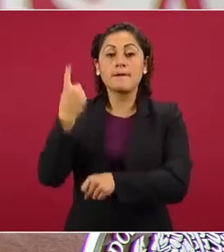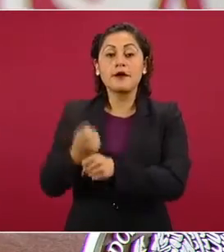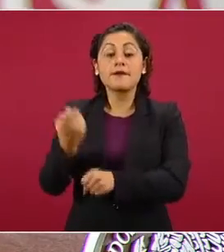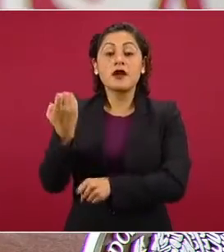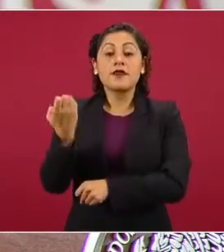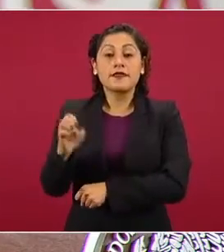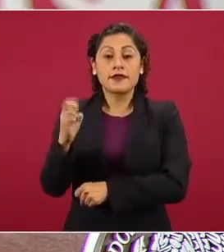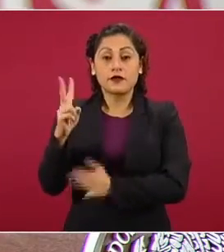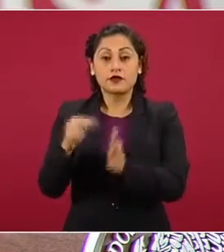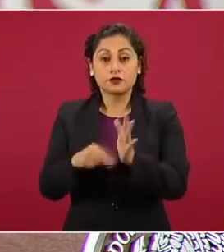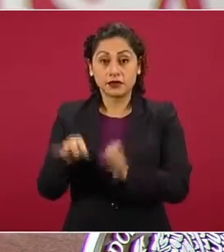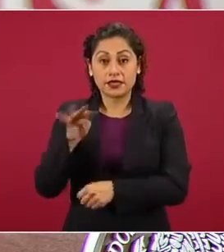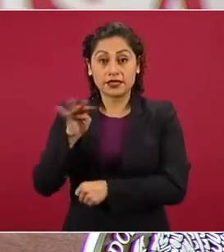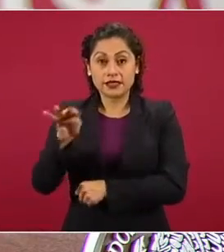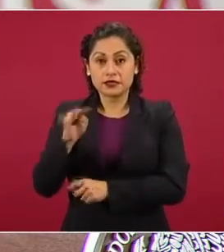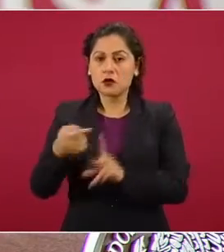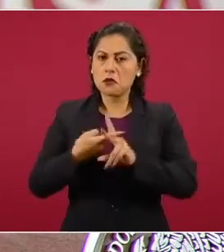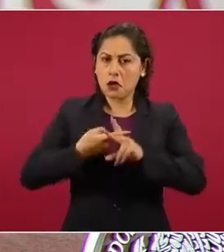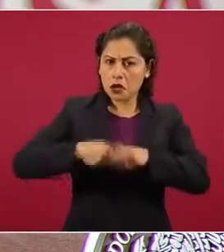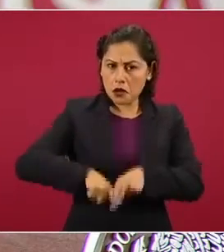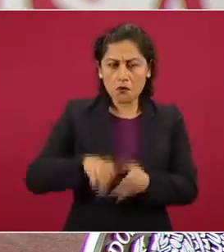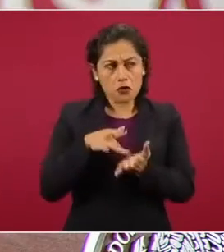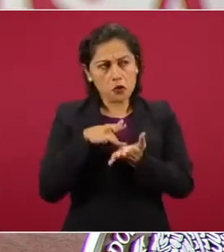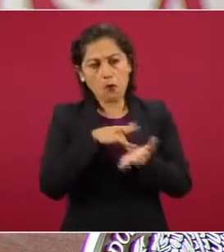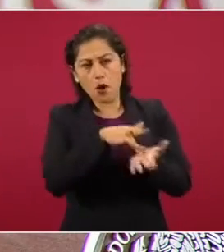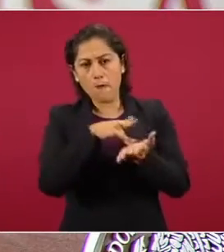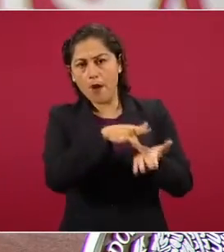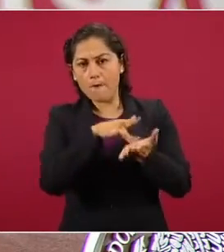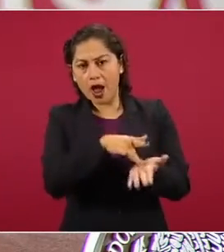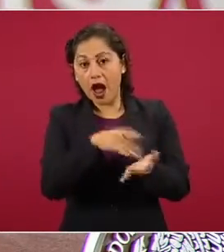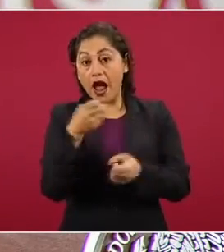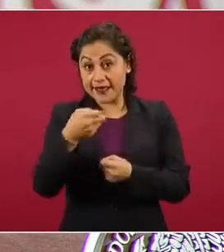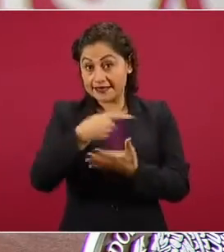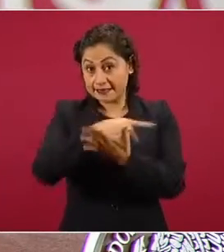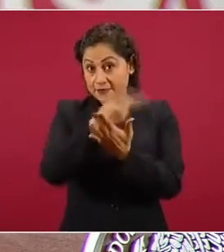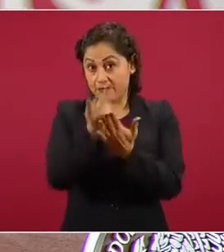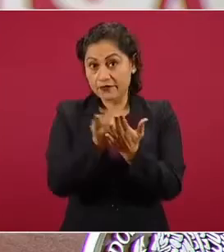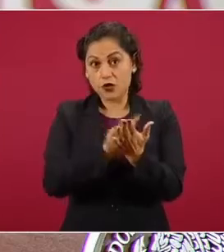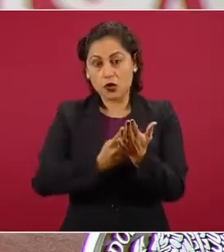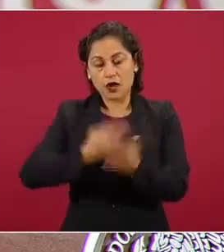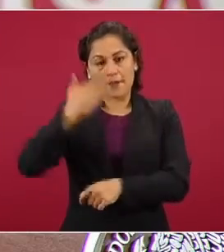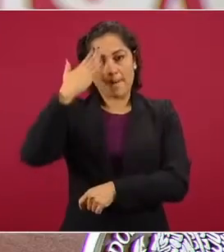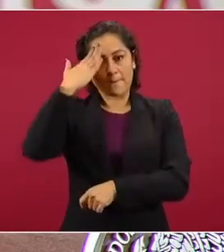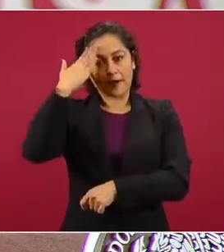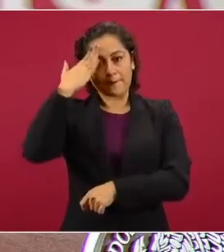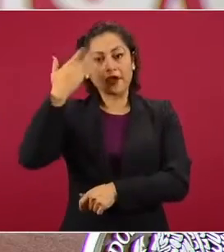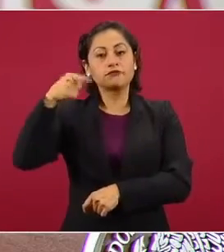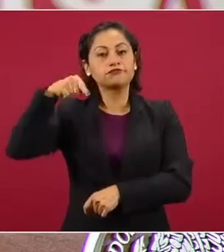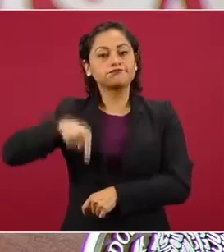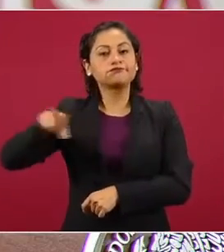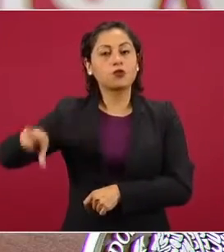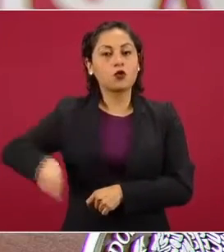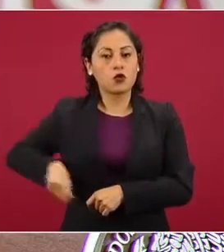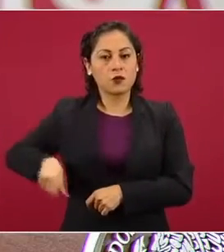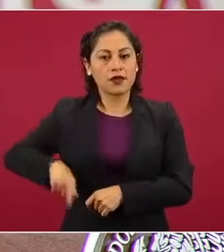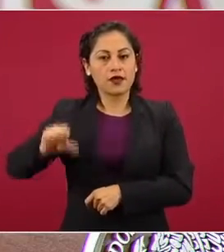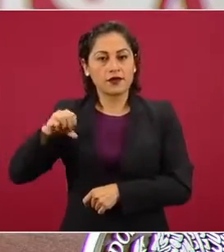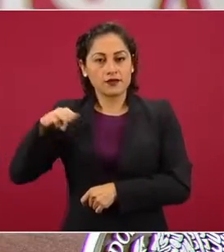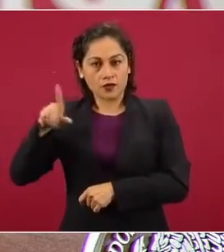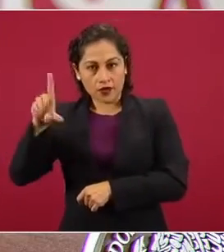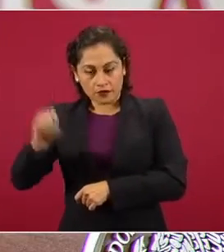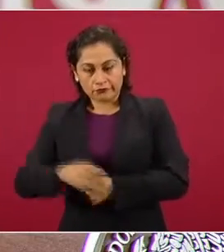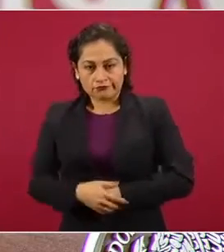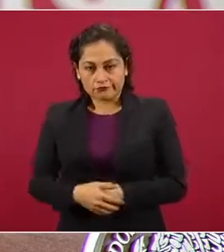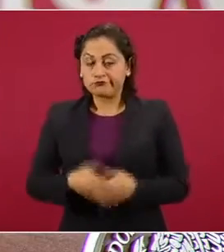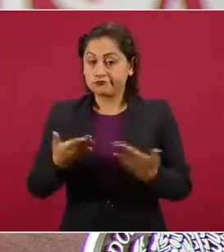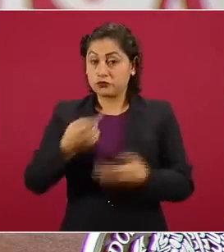2019. Es considerado uno de los programas prioritarios de este gobierno y le hemos venido